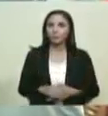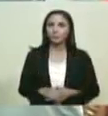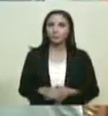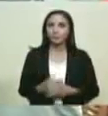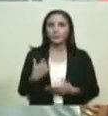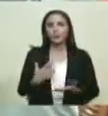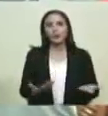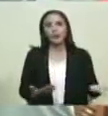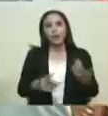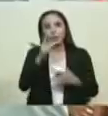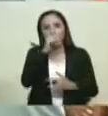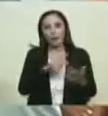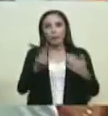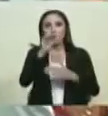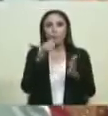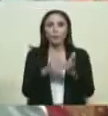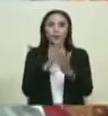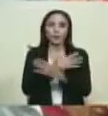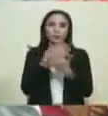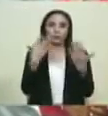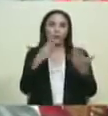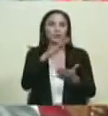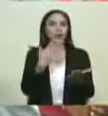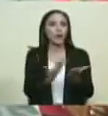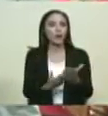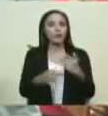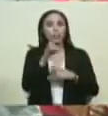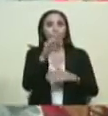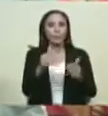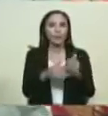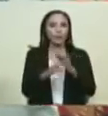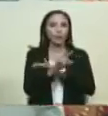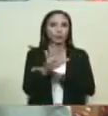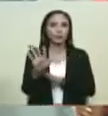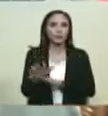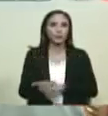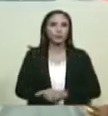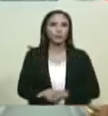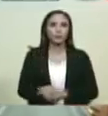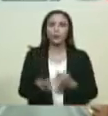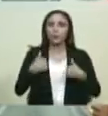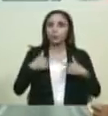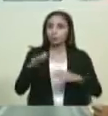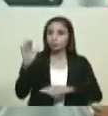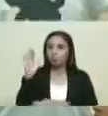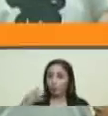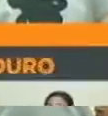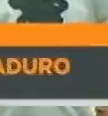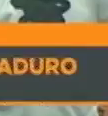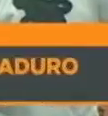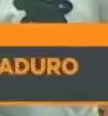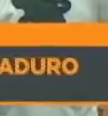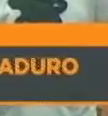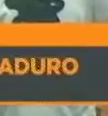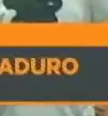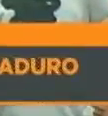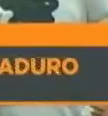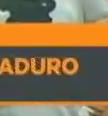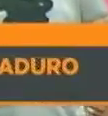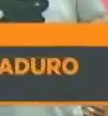periodo 2019 2025 les juro que voy a encabezar las grandes